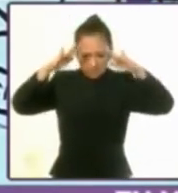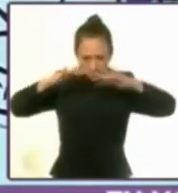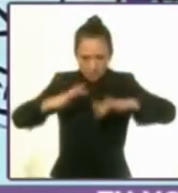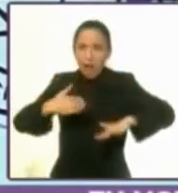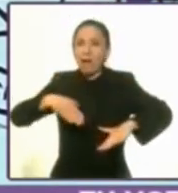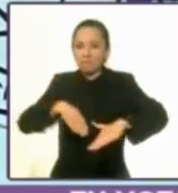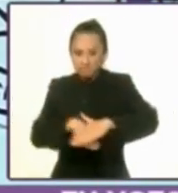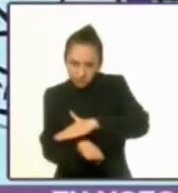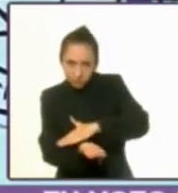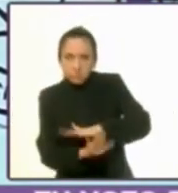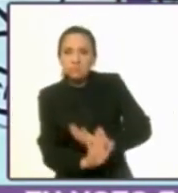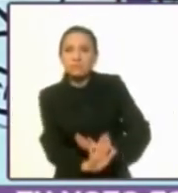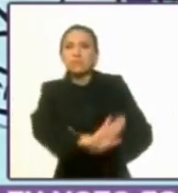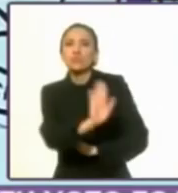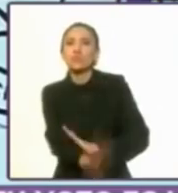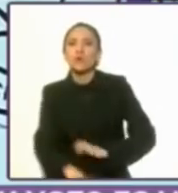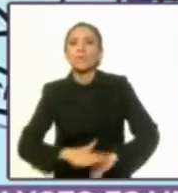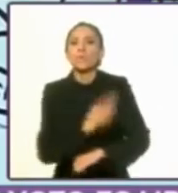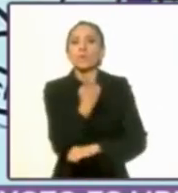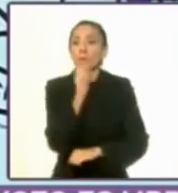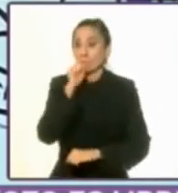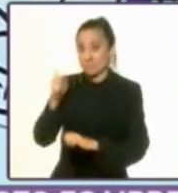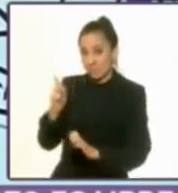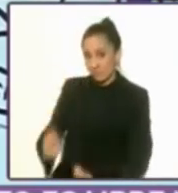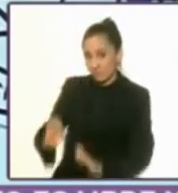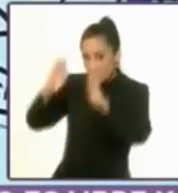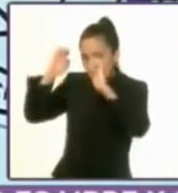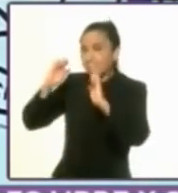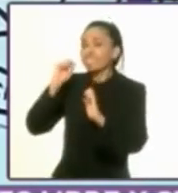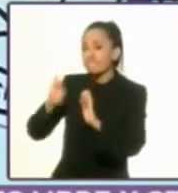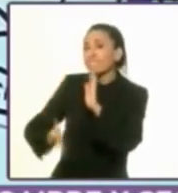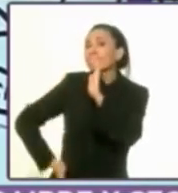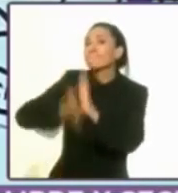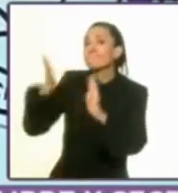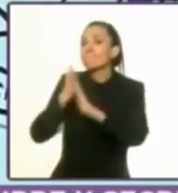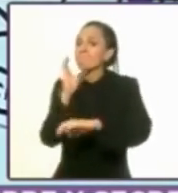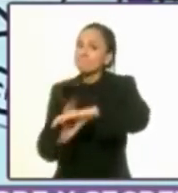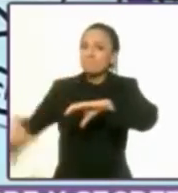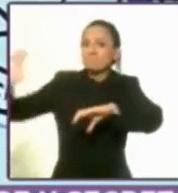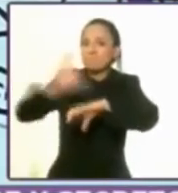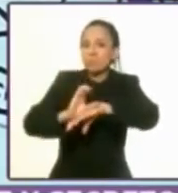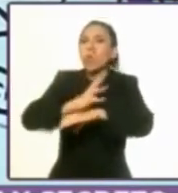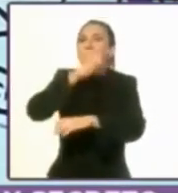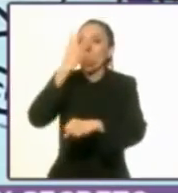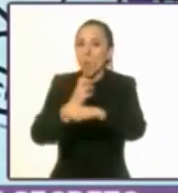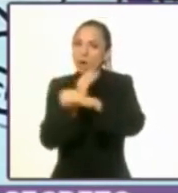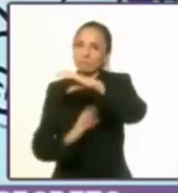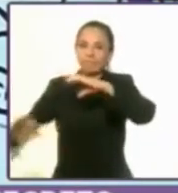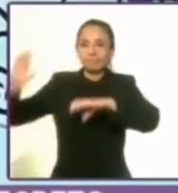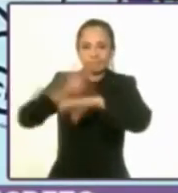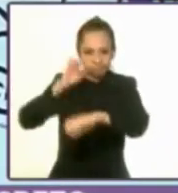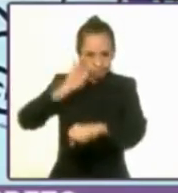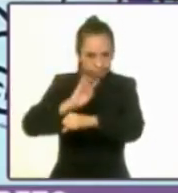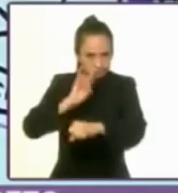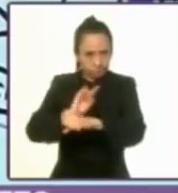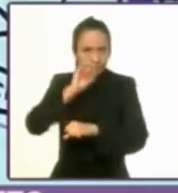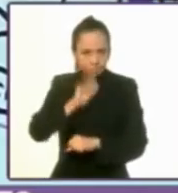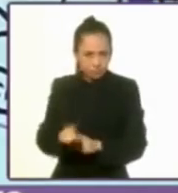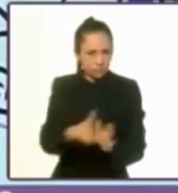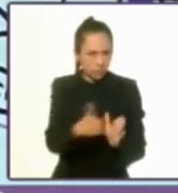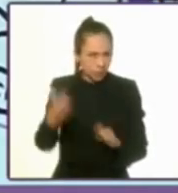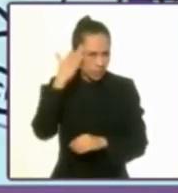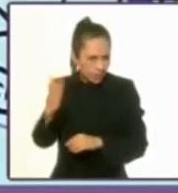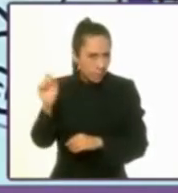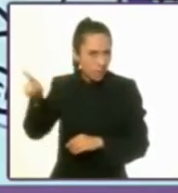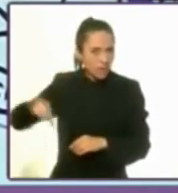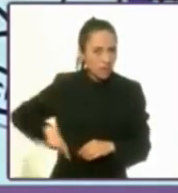que construyó un cuarto piso durante la administración de claudia